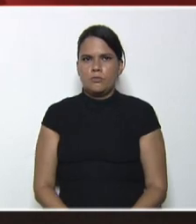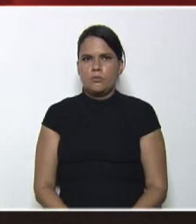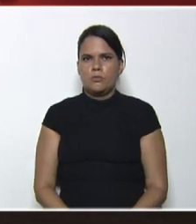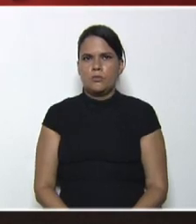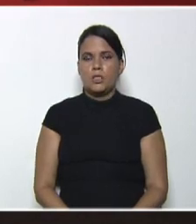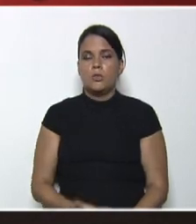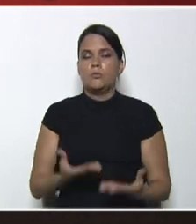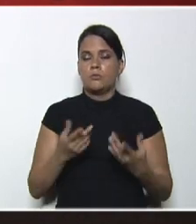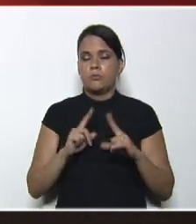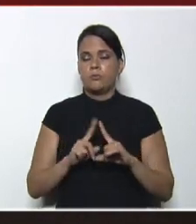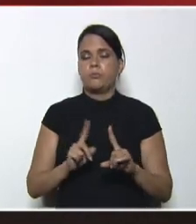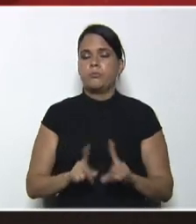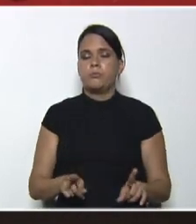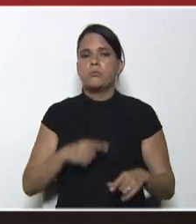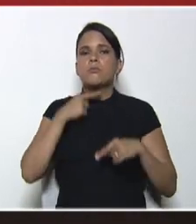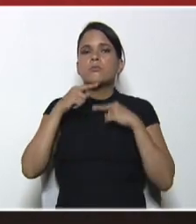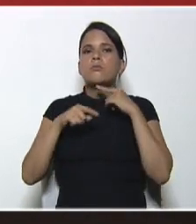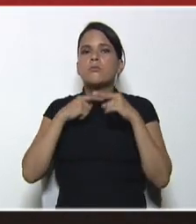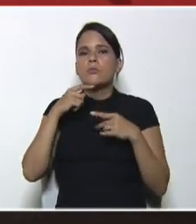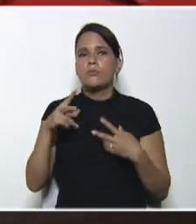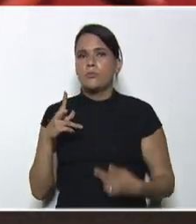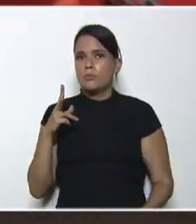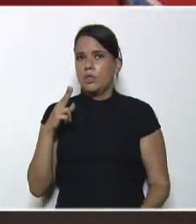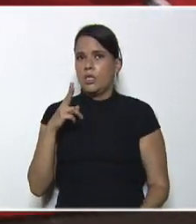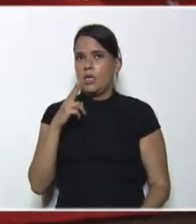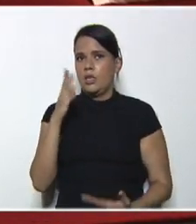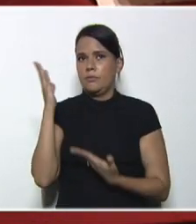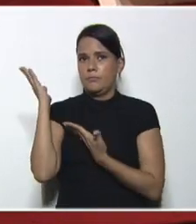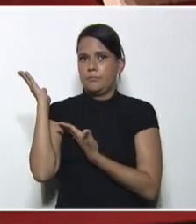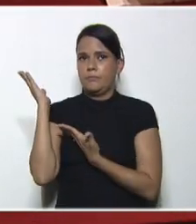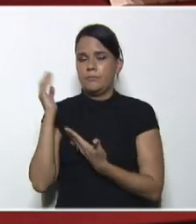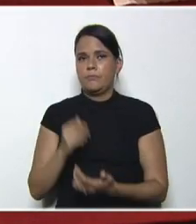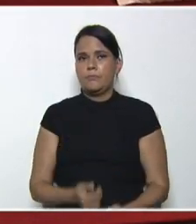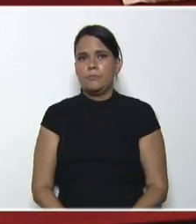de varios colores, tijera